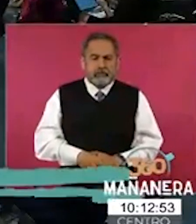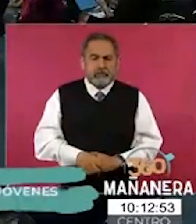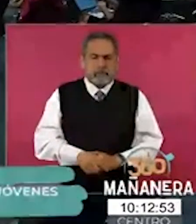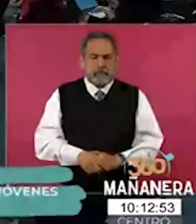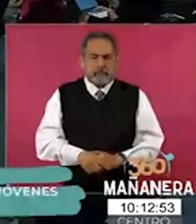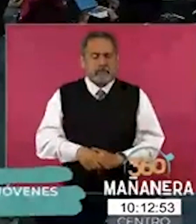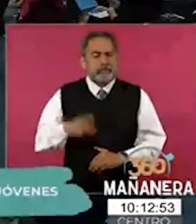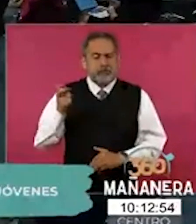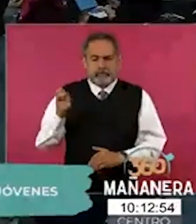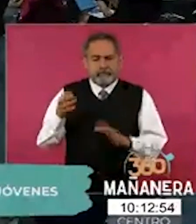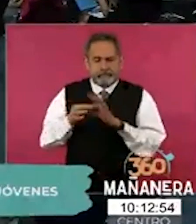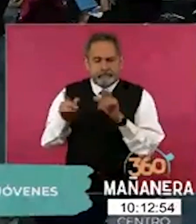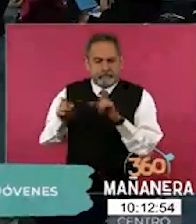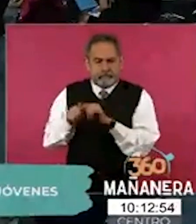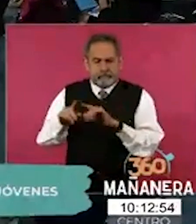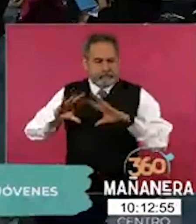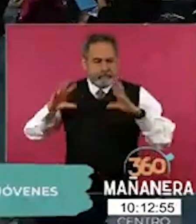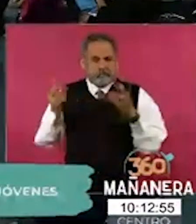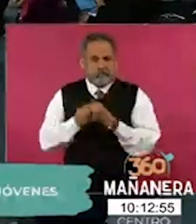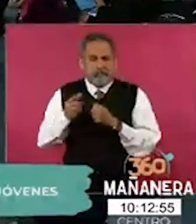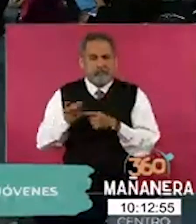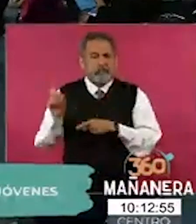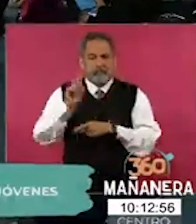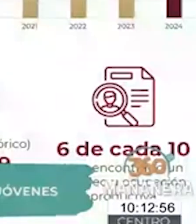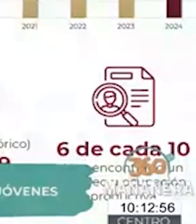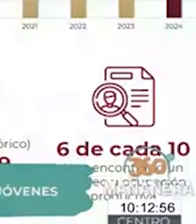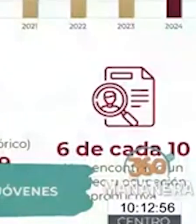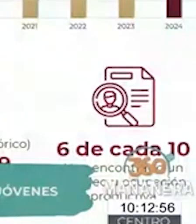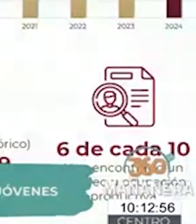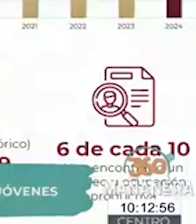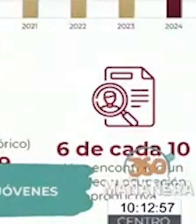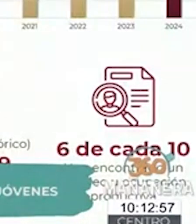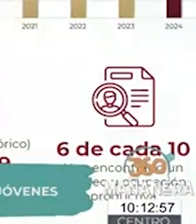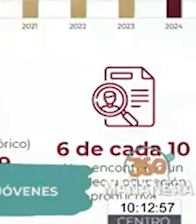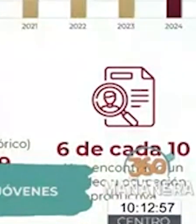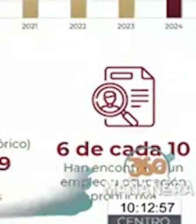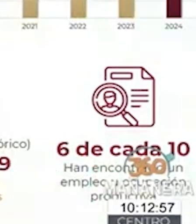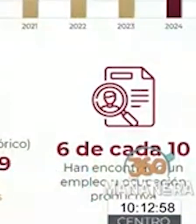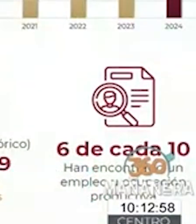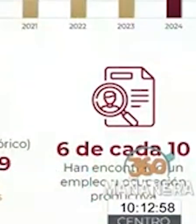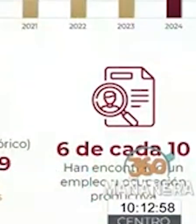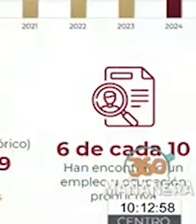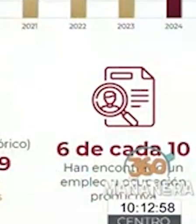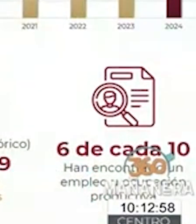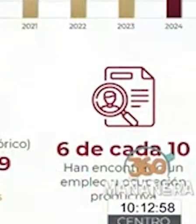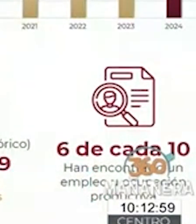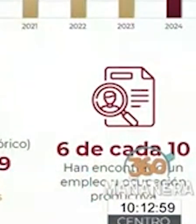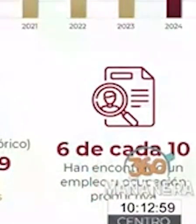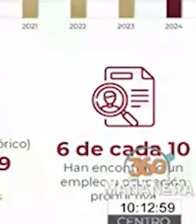Esto es todo, hasta el 24. Esto es lo que se les